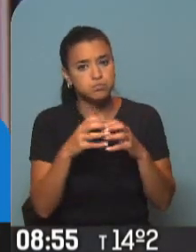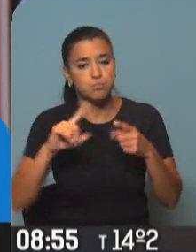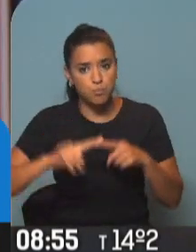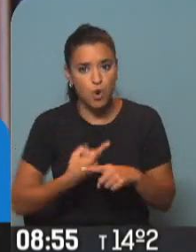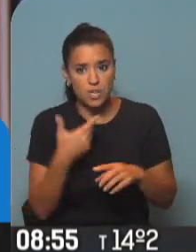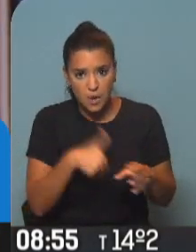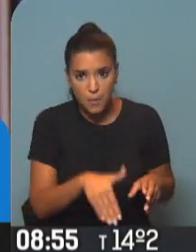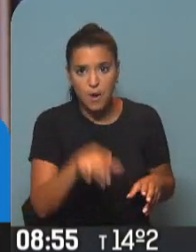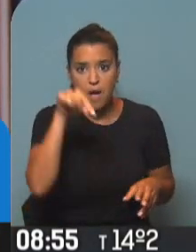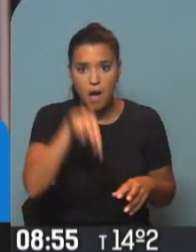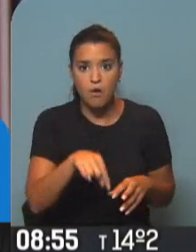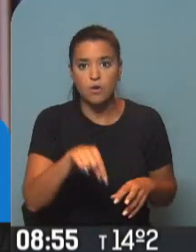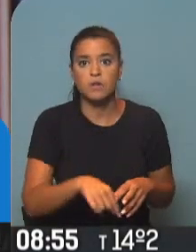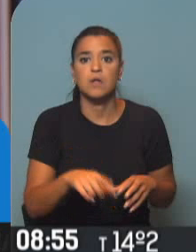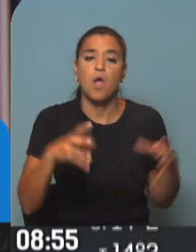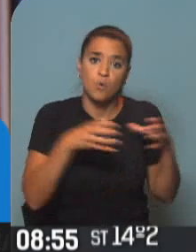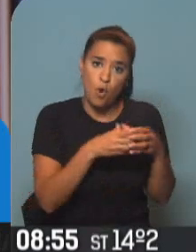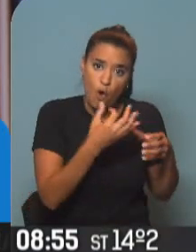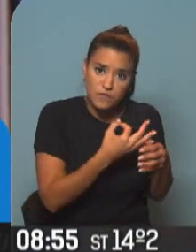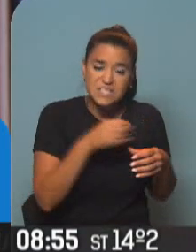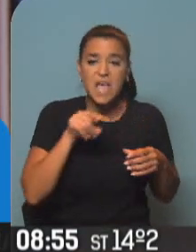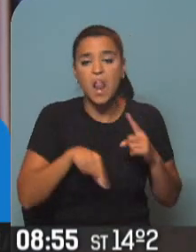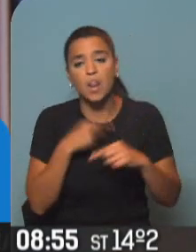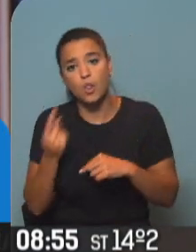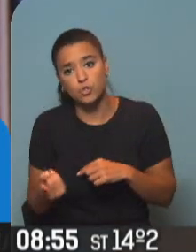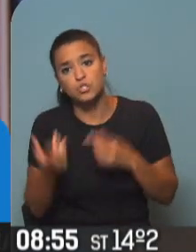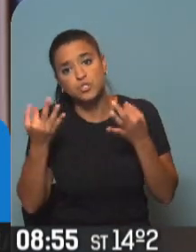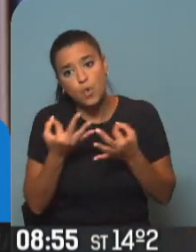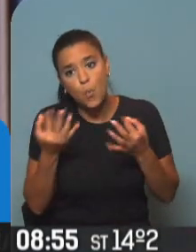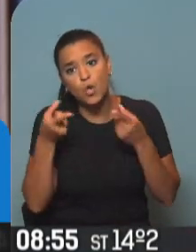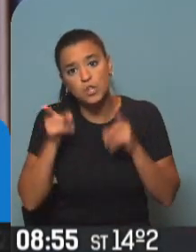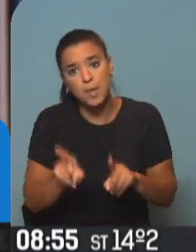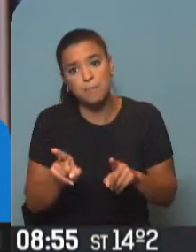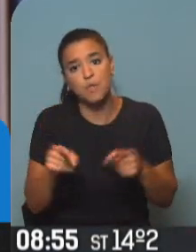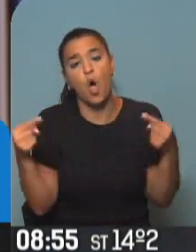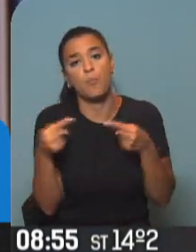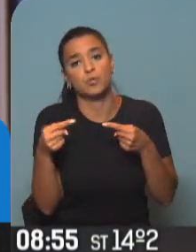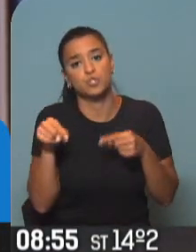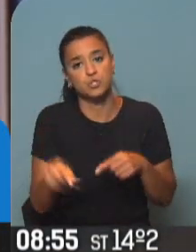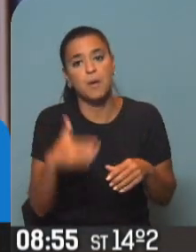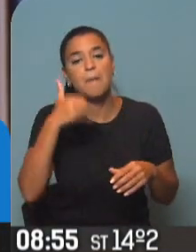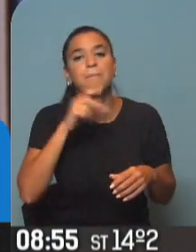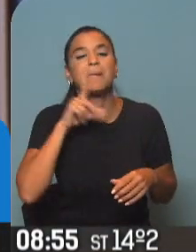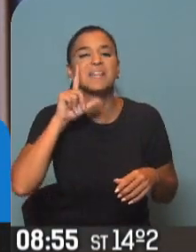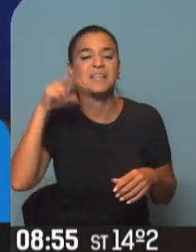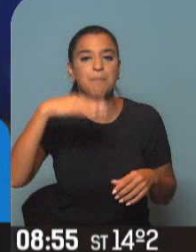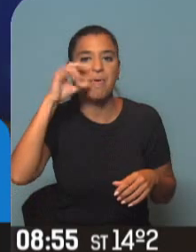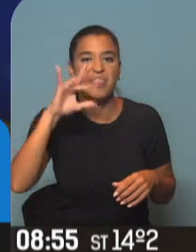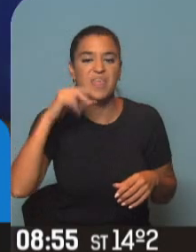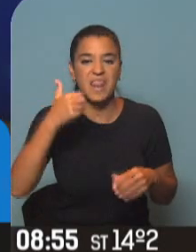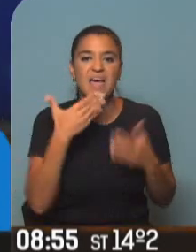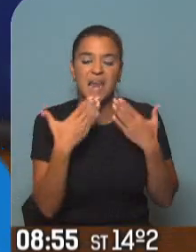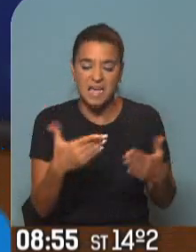dando por estas horas en el oficialismo y que también seguramente va a tener que participar la oposición martín medina gracias es no registrado en la